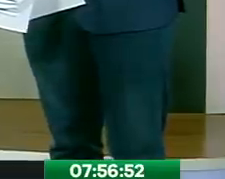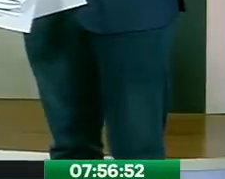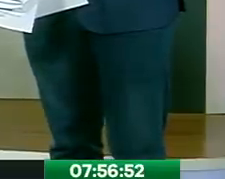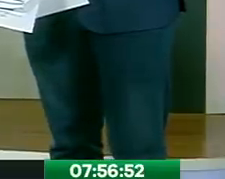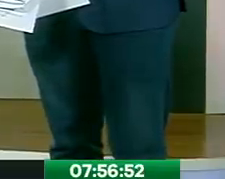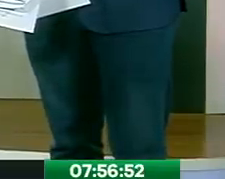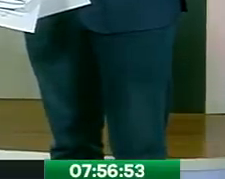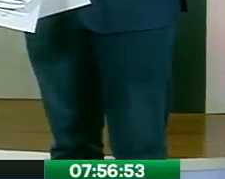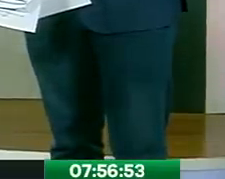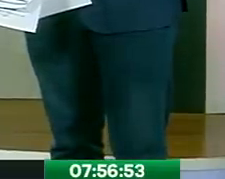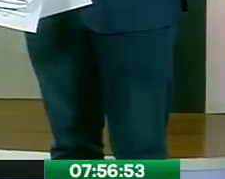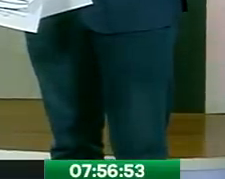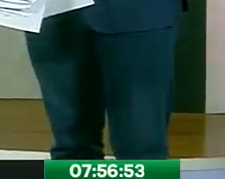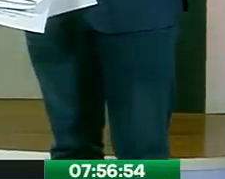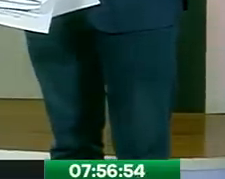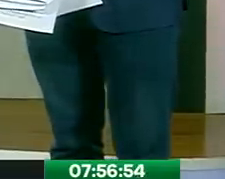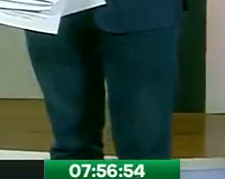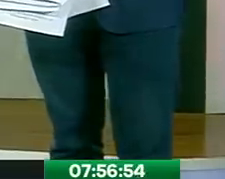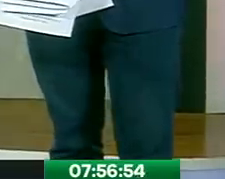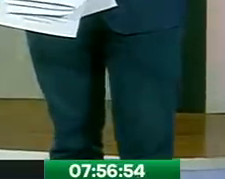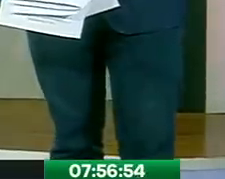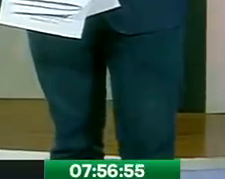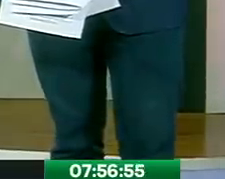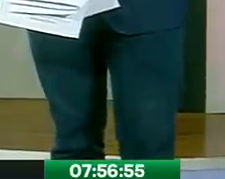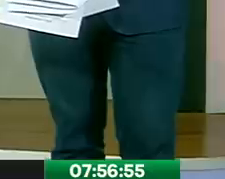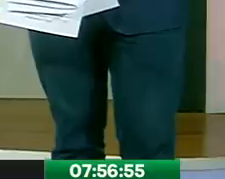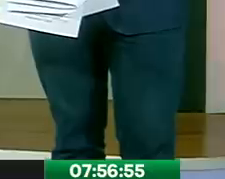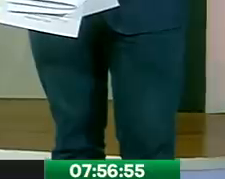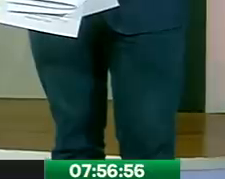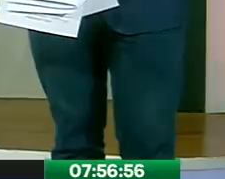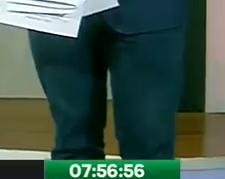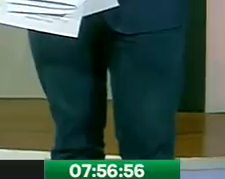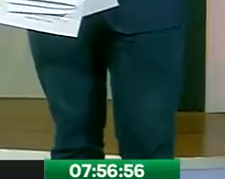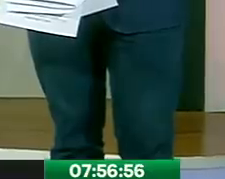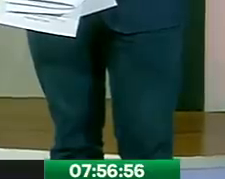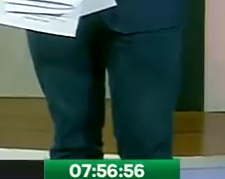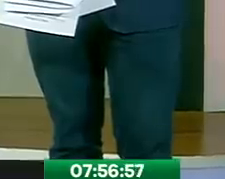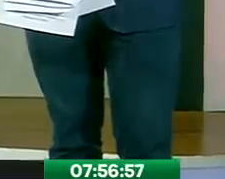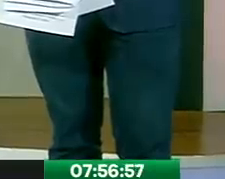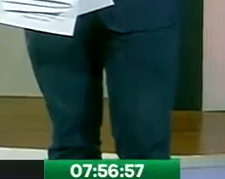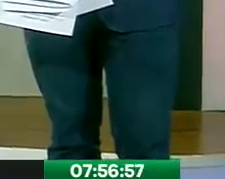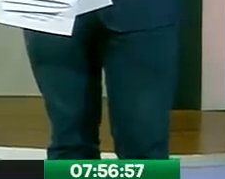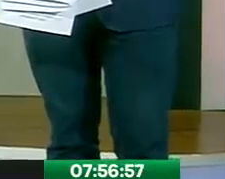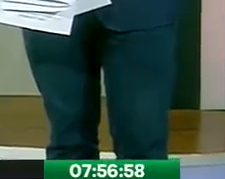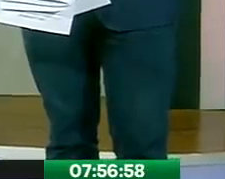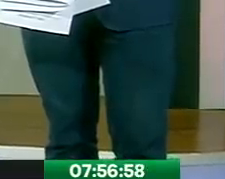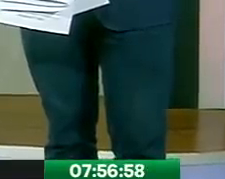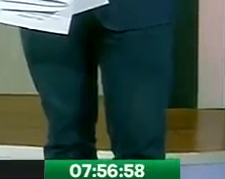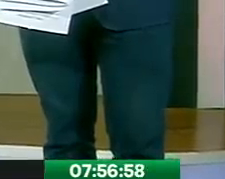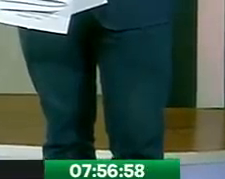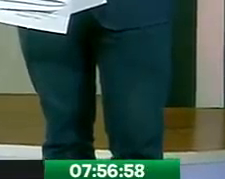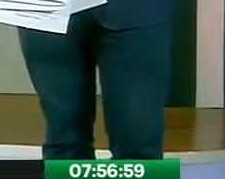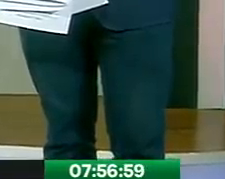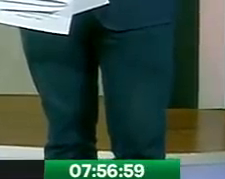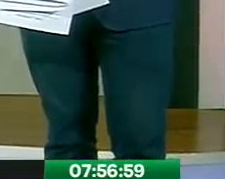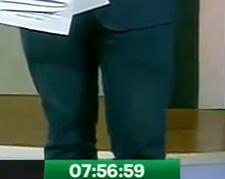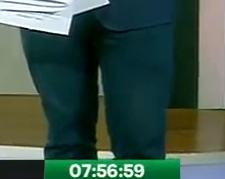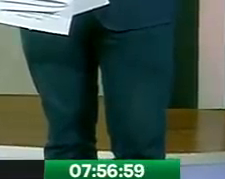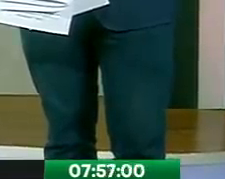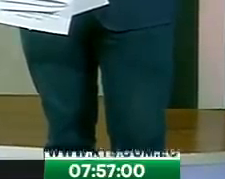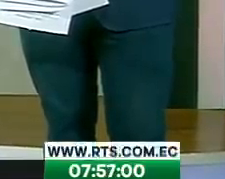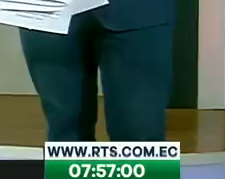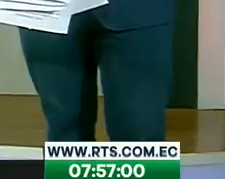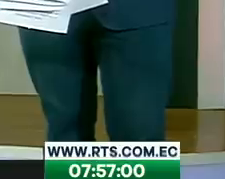primero y fragante y perfecto ahí están los números los números telefónicos mira tú el 0 96 95 85